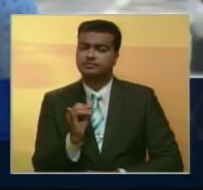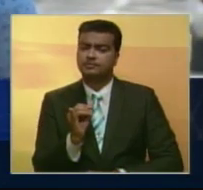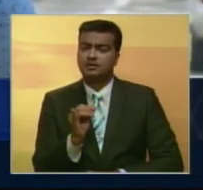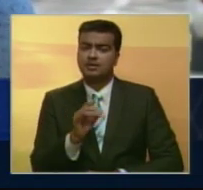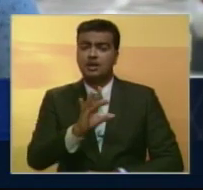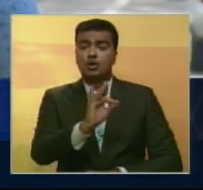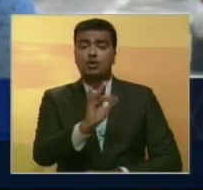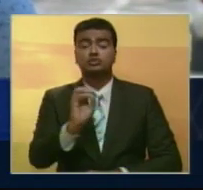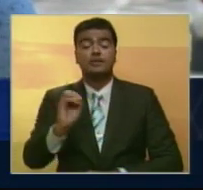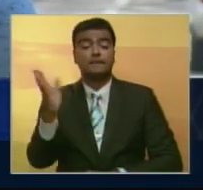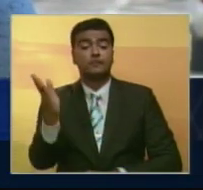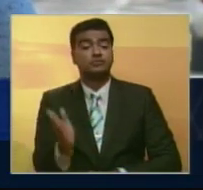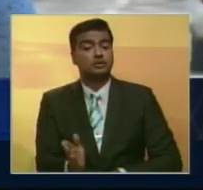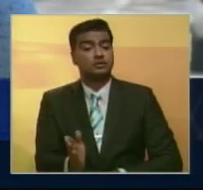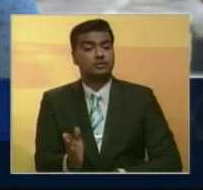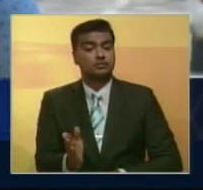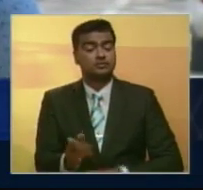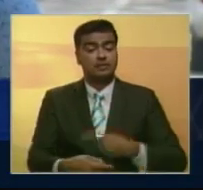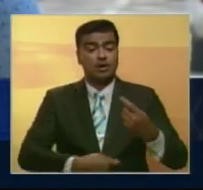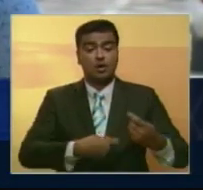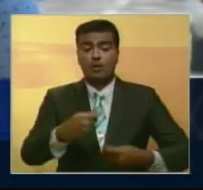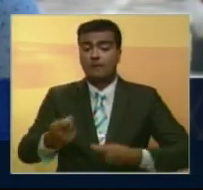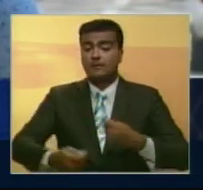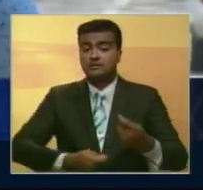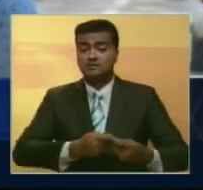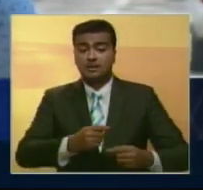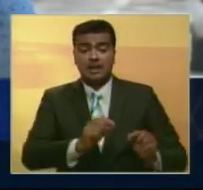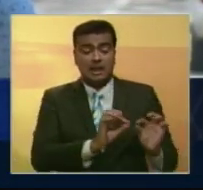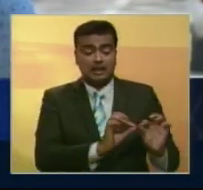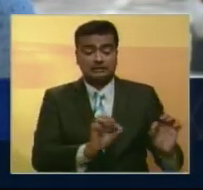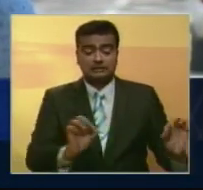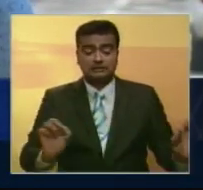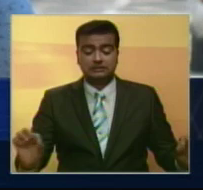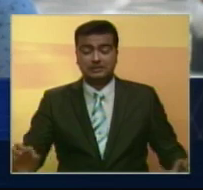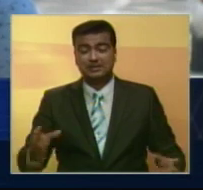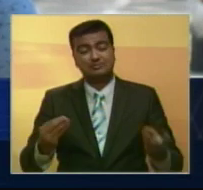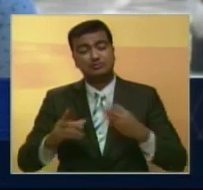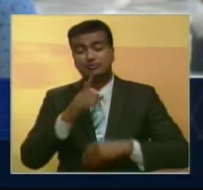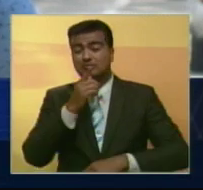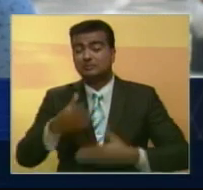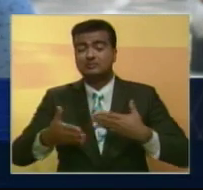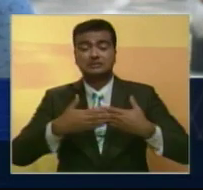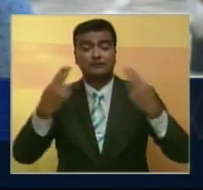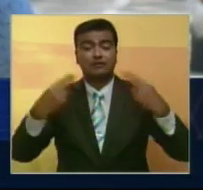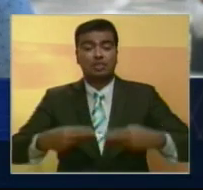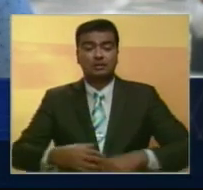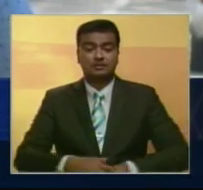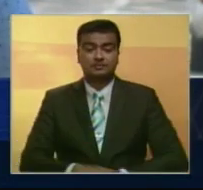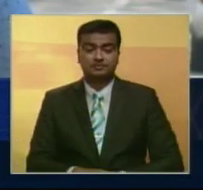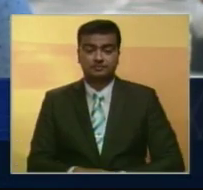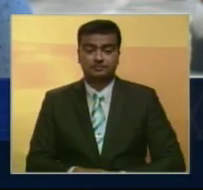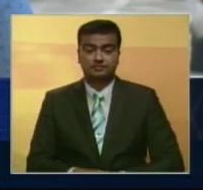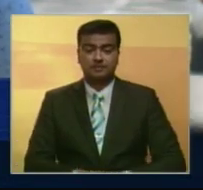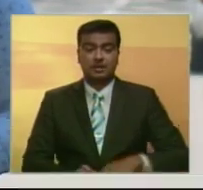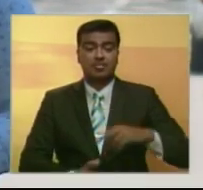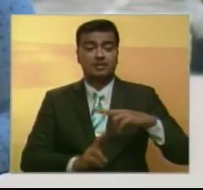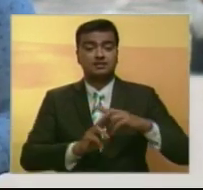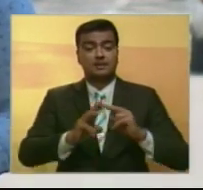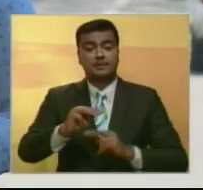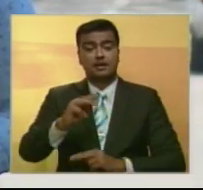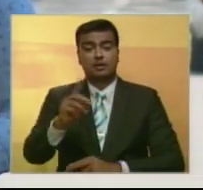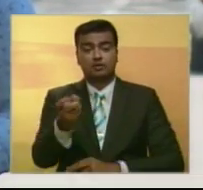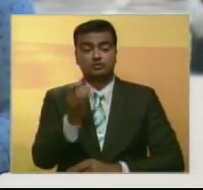que el 80% del sector comercial en la línea limítrofe está afectado tras el cierre de la frontera. En Táchira, Marine